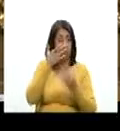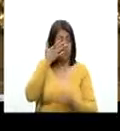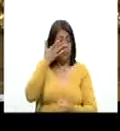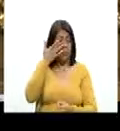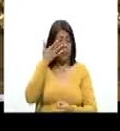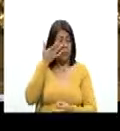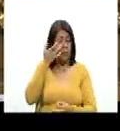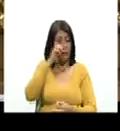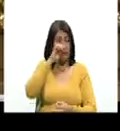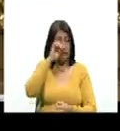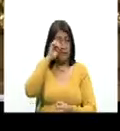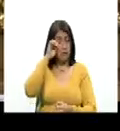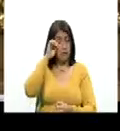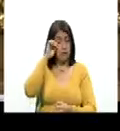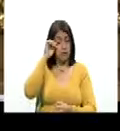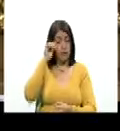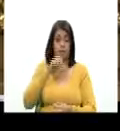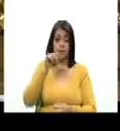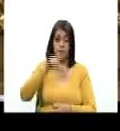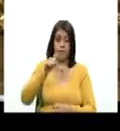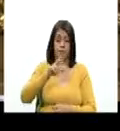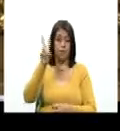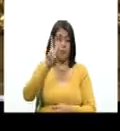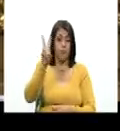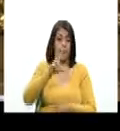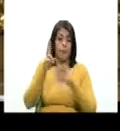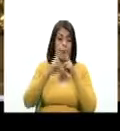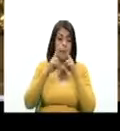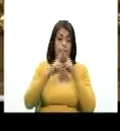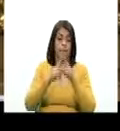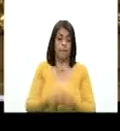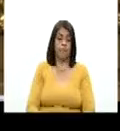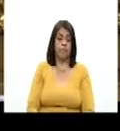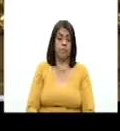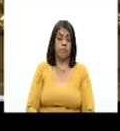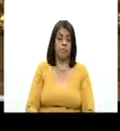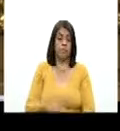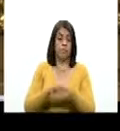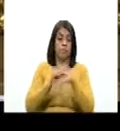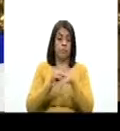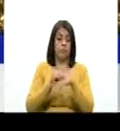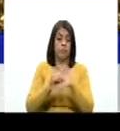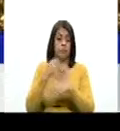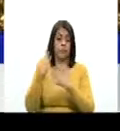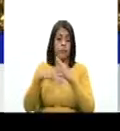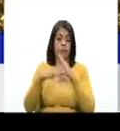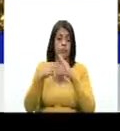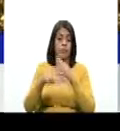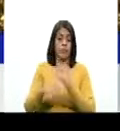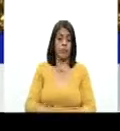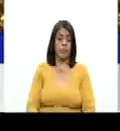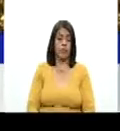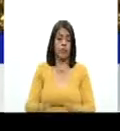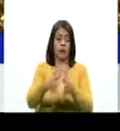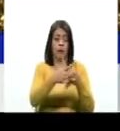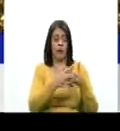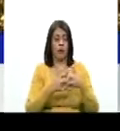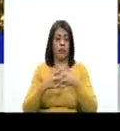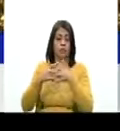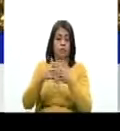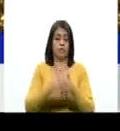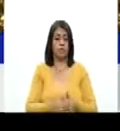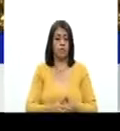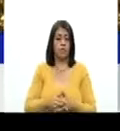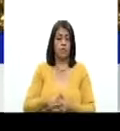cuando estaba acá en Venezuela, fíjense, ¿no? Conocí en carne propia, me llegaban mensajes desde Estados Unidos con